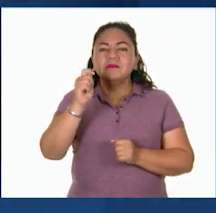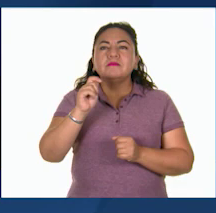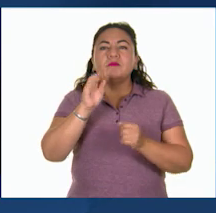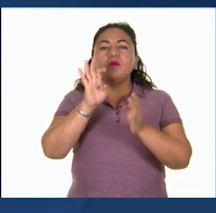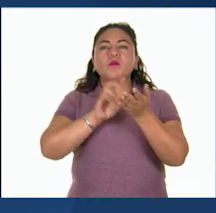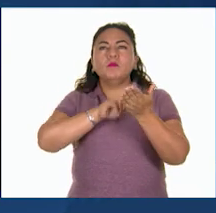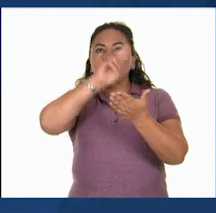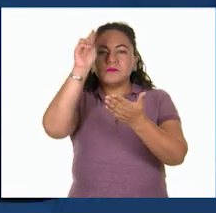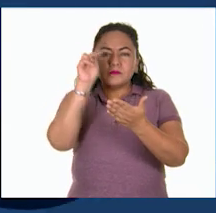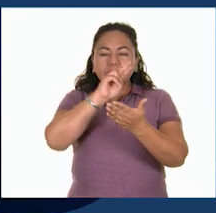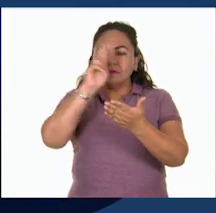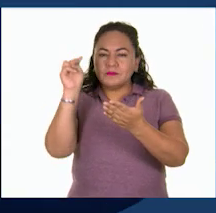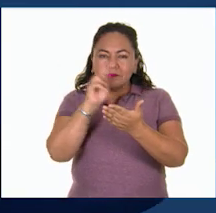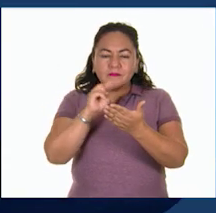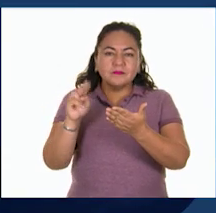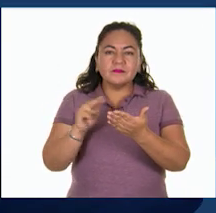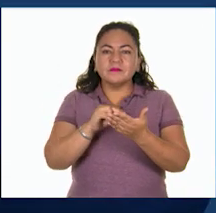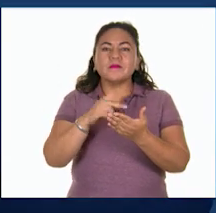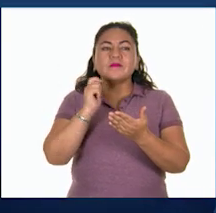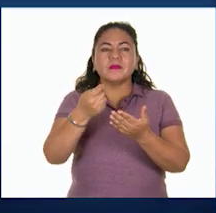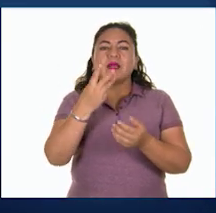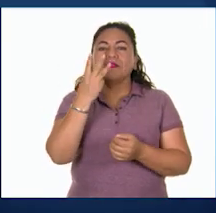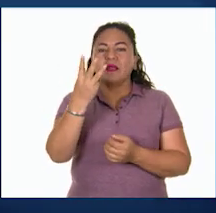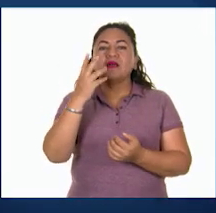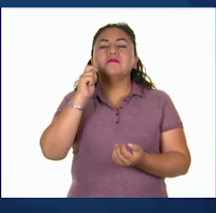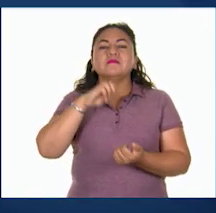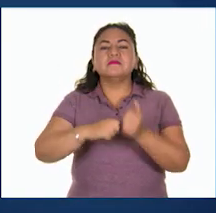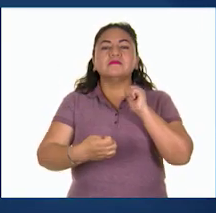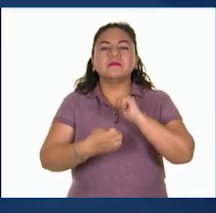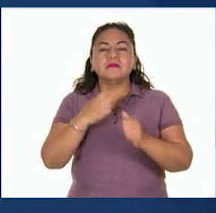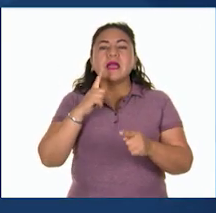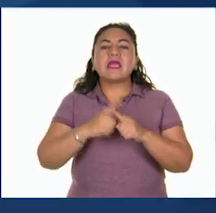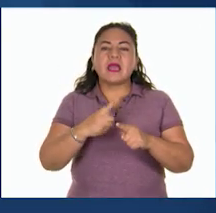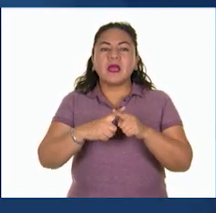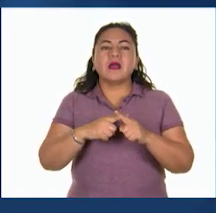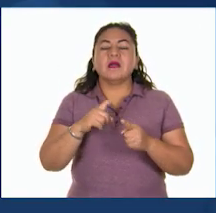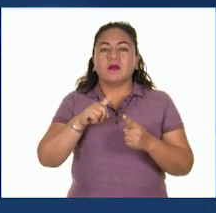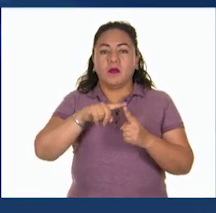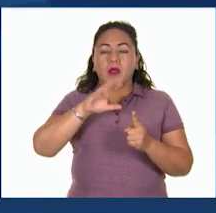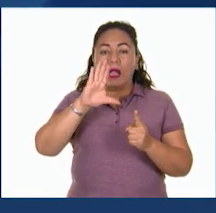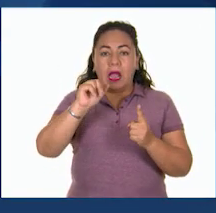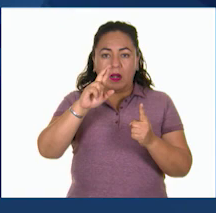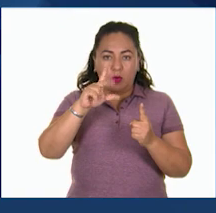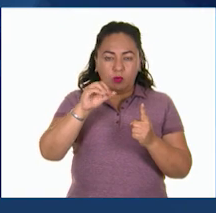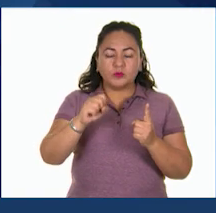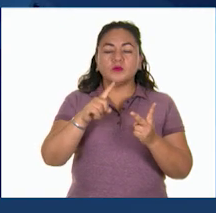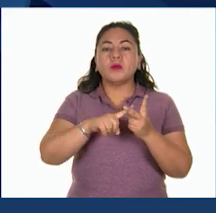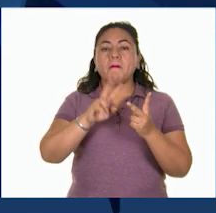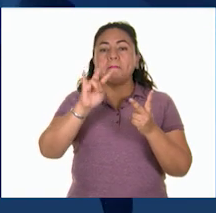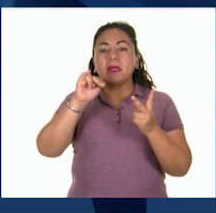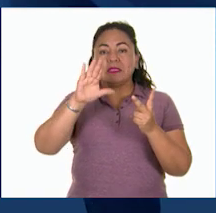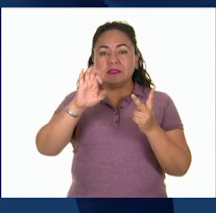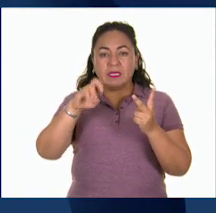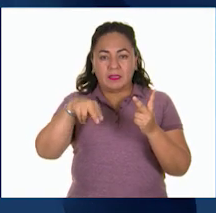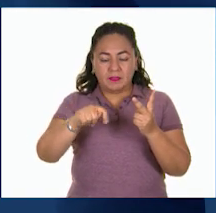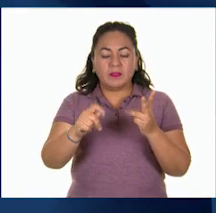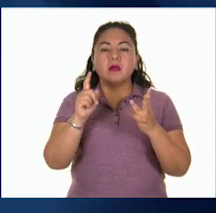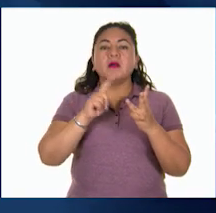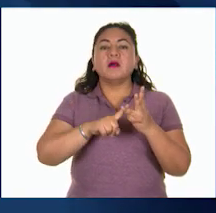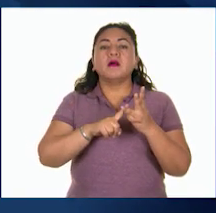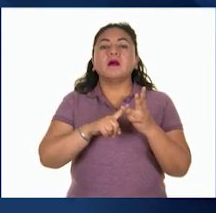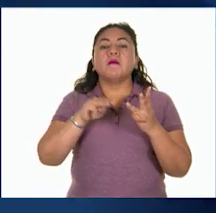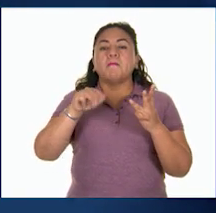pintura puestas por los tres enconados enemigos de Rafael, Carlos Hoch, Vincent Brochon,